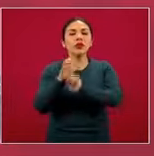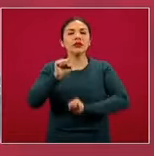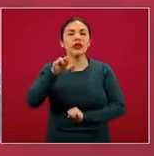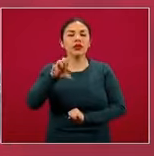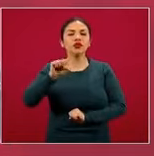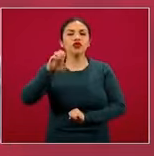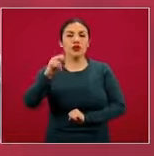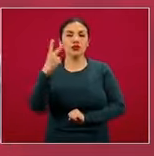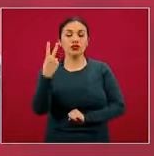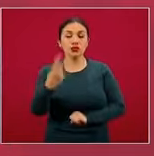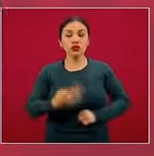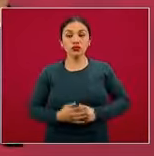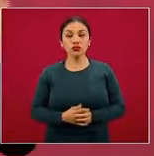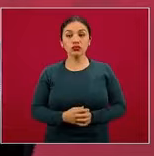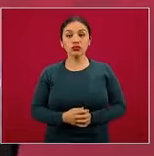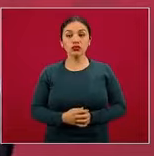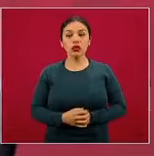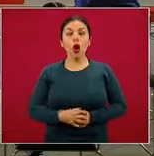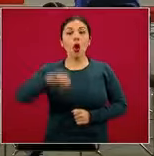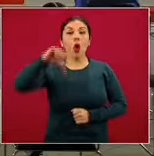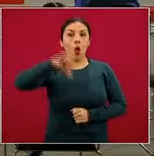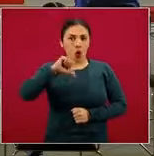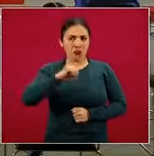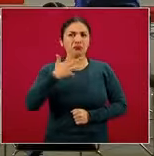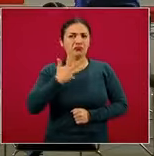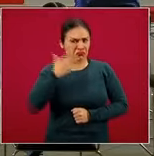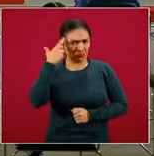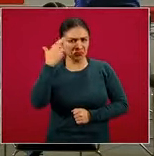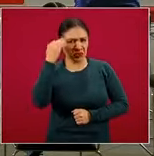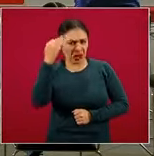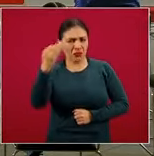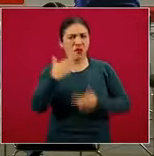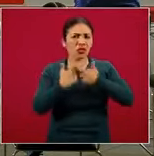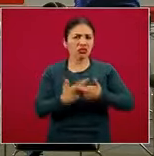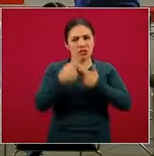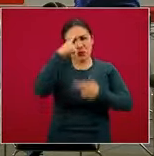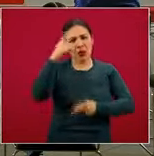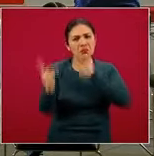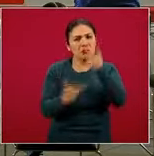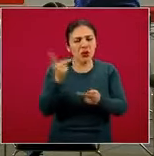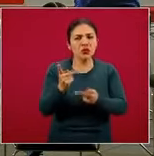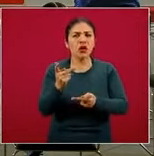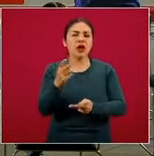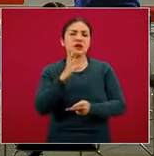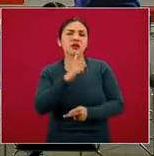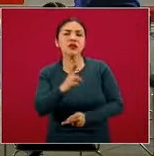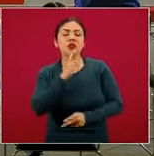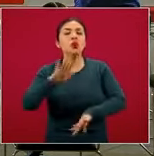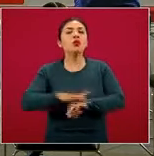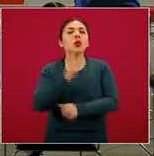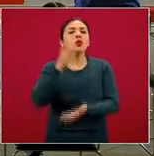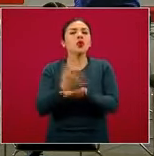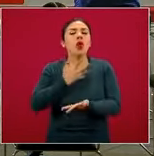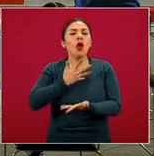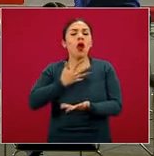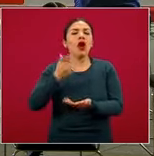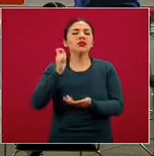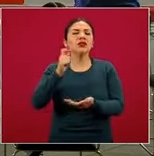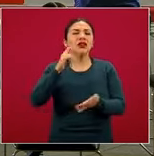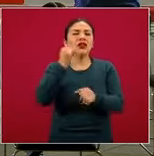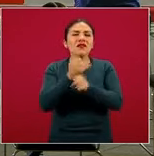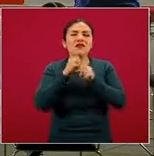SARS-CoV-2. Hoy vamos a tener tiempo para preguntas y comentarios, puesto que solamente traemos el informe técnico